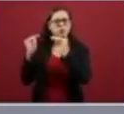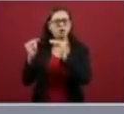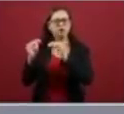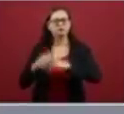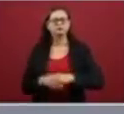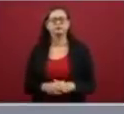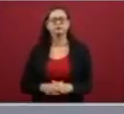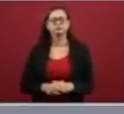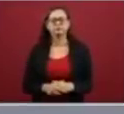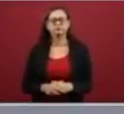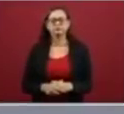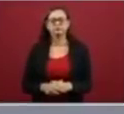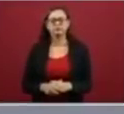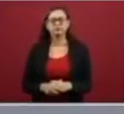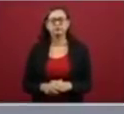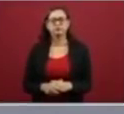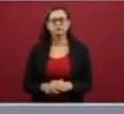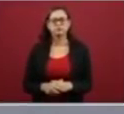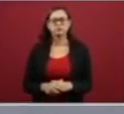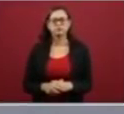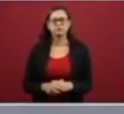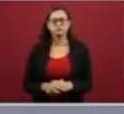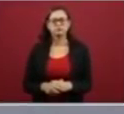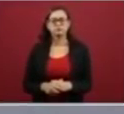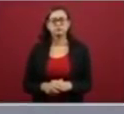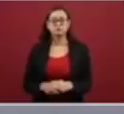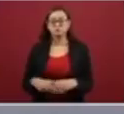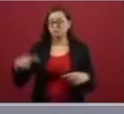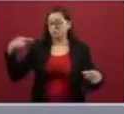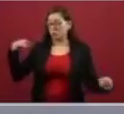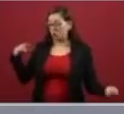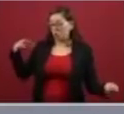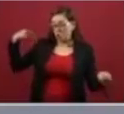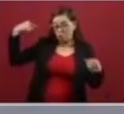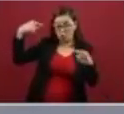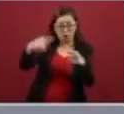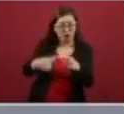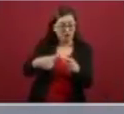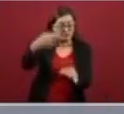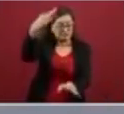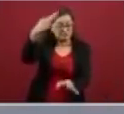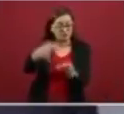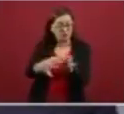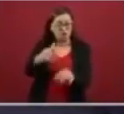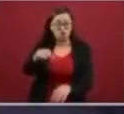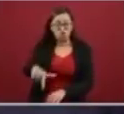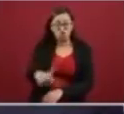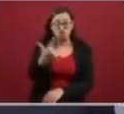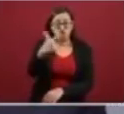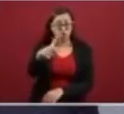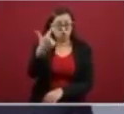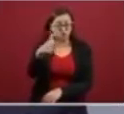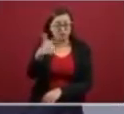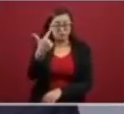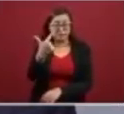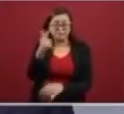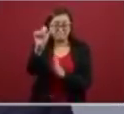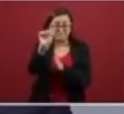Hoy, a 12 meses exactos de esa hazaña colectiva,